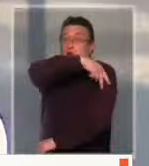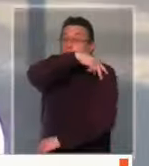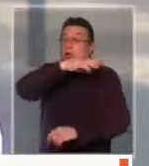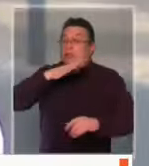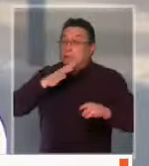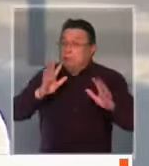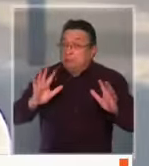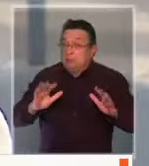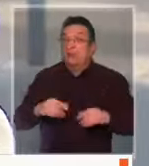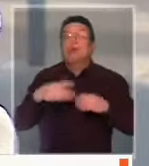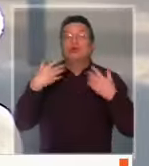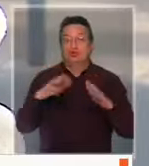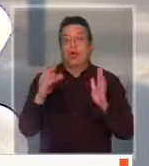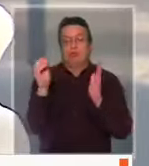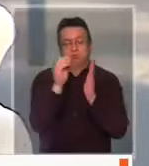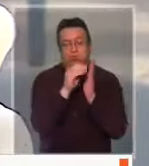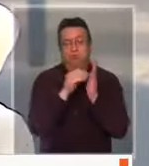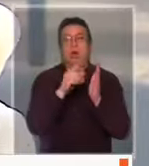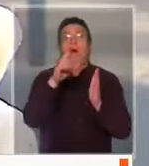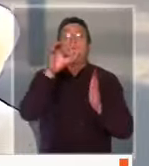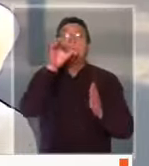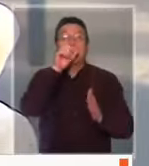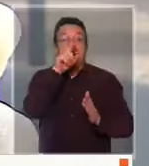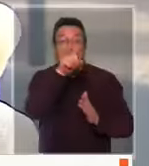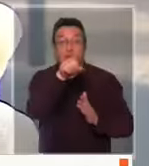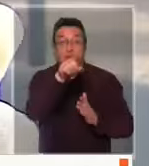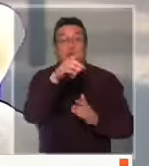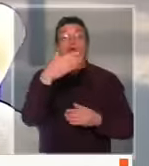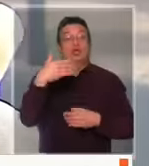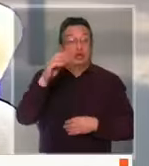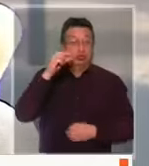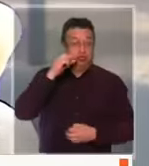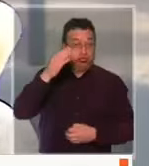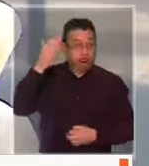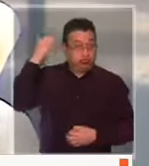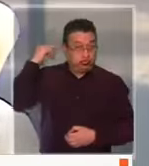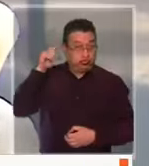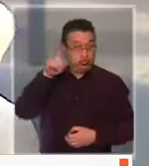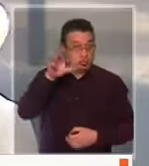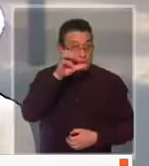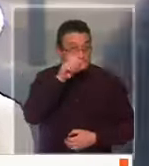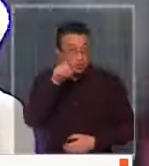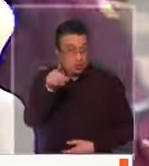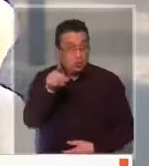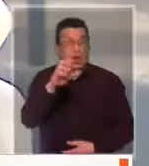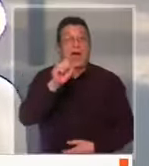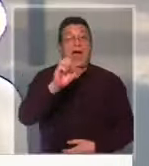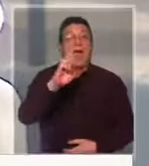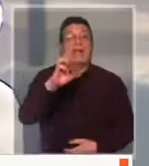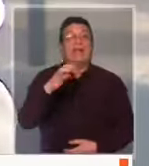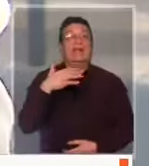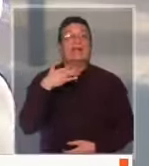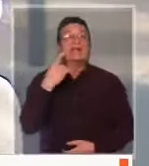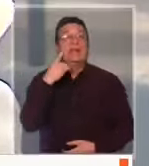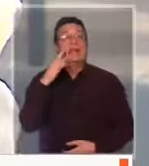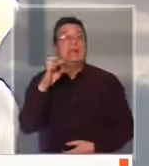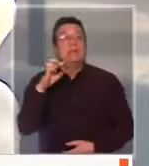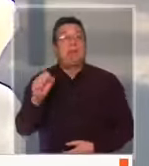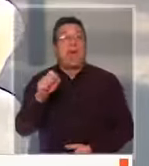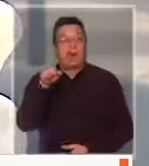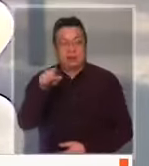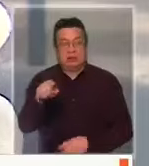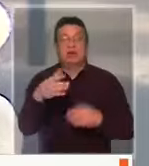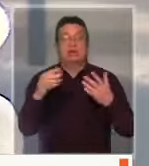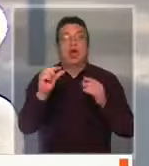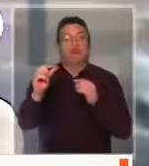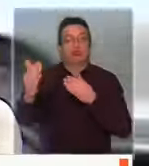el registro ya en Perú, el de Arequipa, que fue hace poquito, y ya es como que se estuviera acercando un